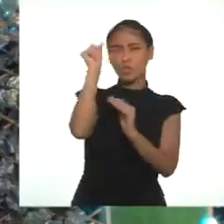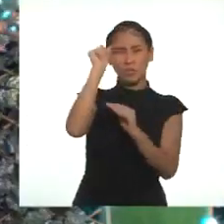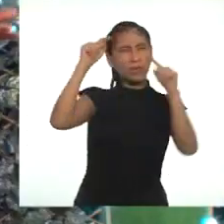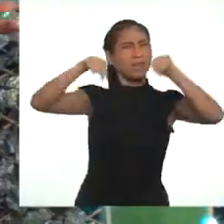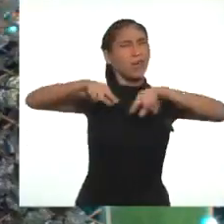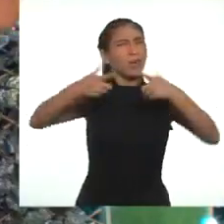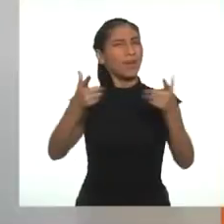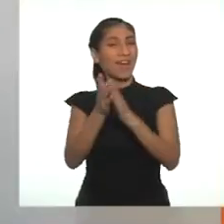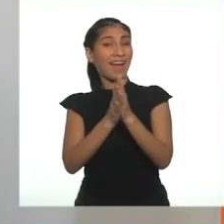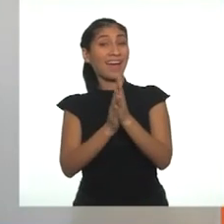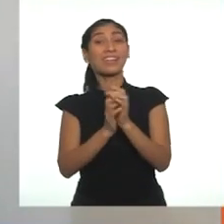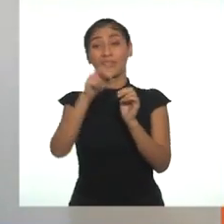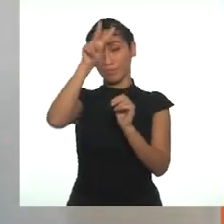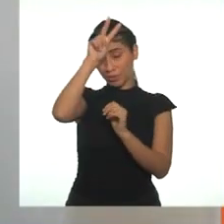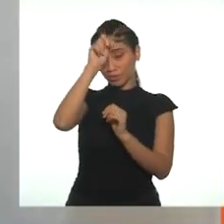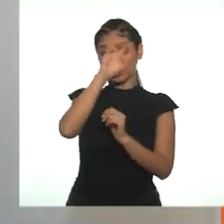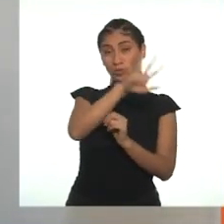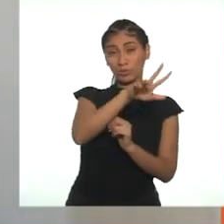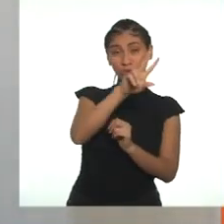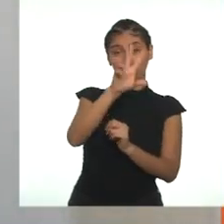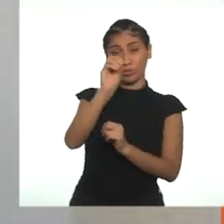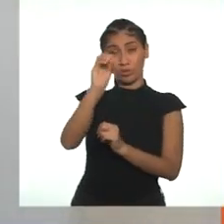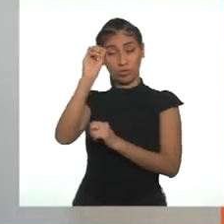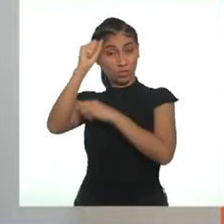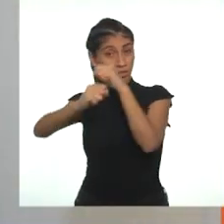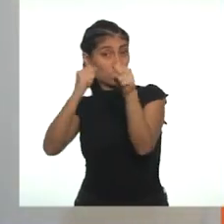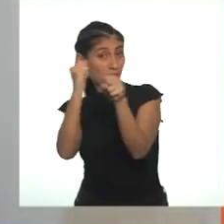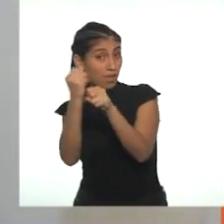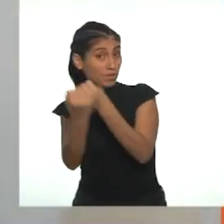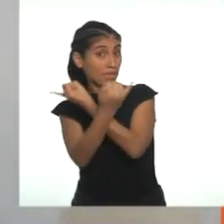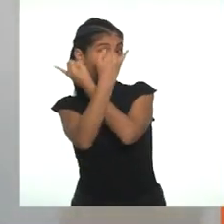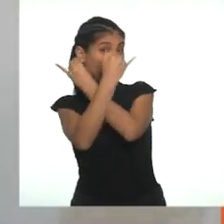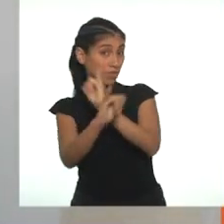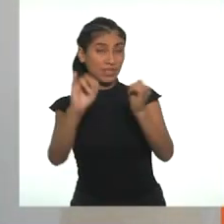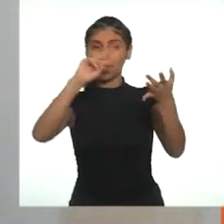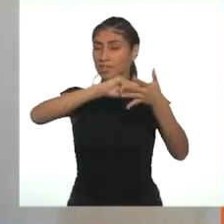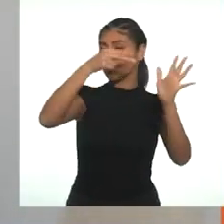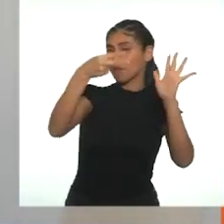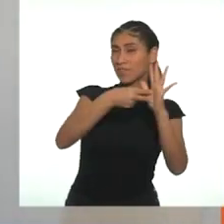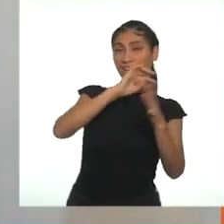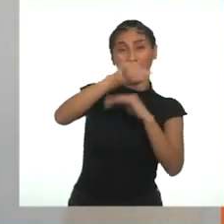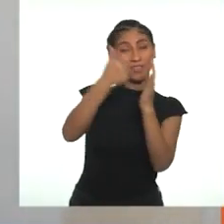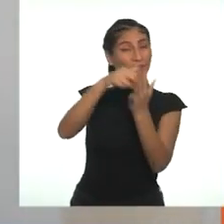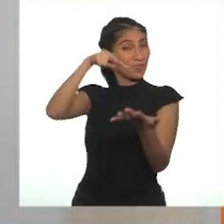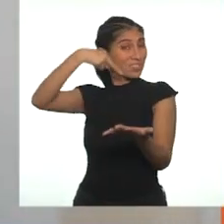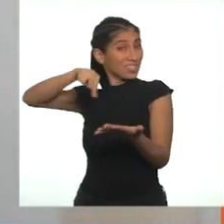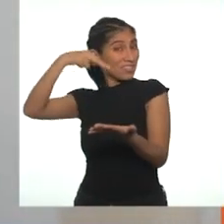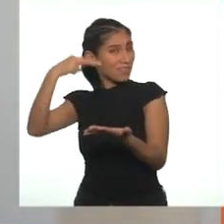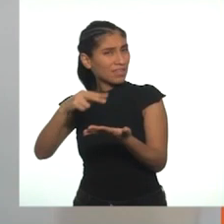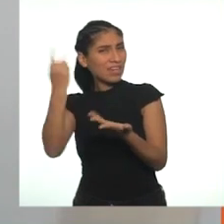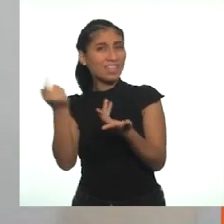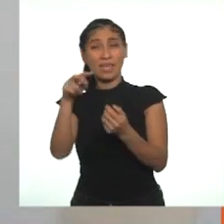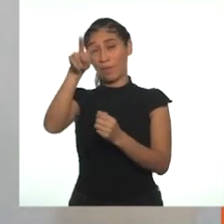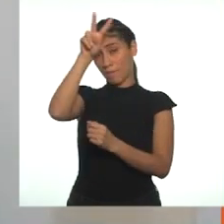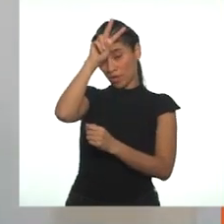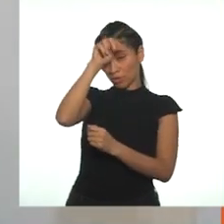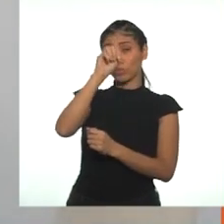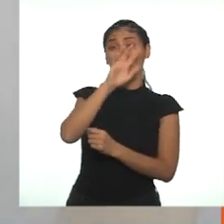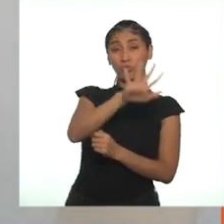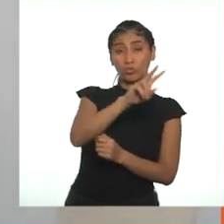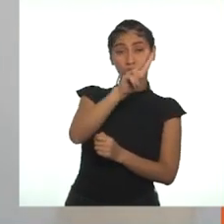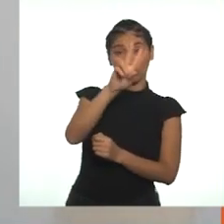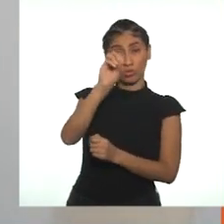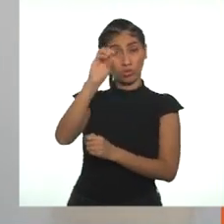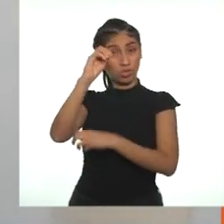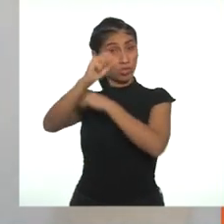recordar de este programa? Que el bicentenario de la independencia del Perú significa que celebramos 200 años